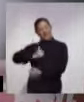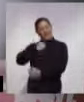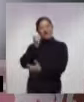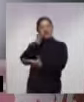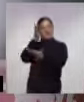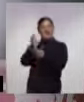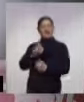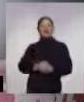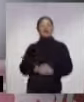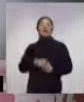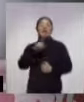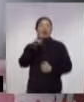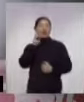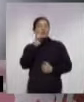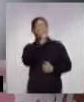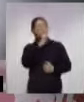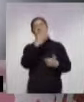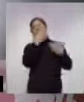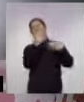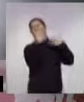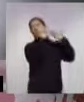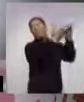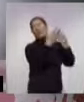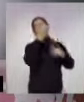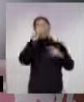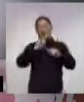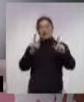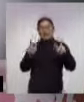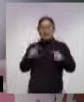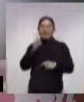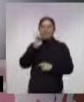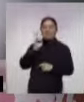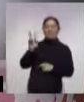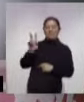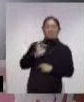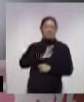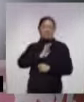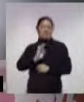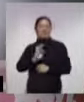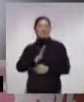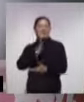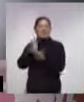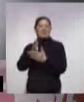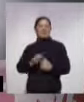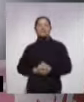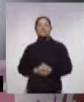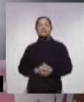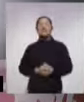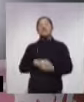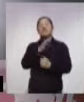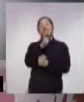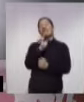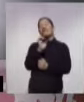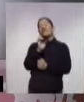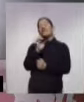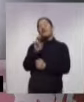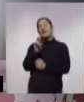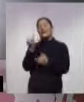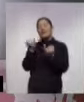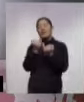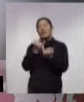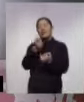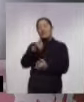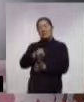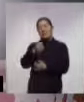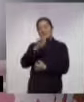nos ve usted fuera de nuestras fronteras aquí en Tlaxcala. También Fer nos dice, saludos, saludos a todo